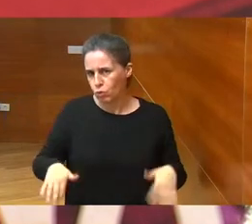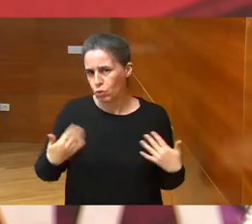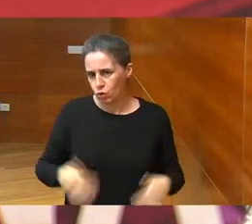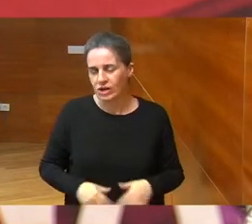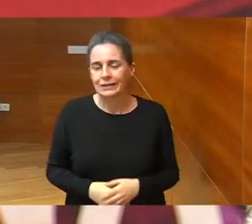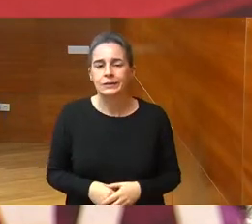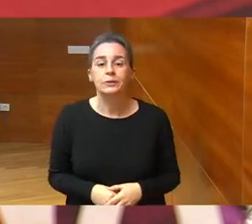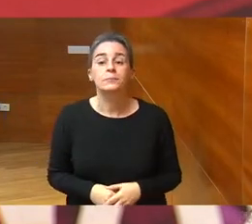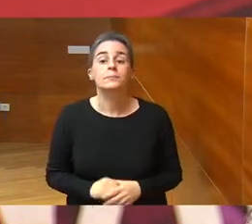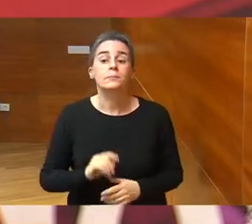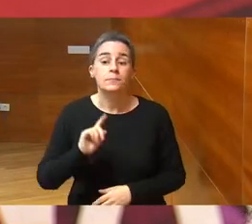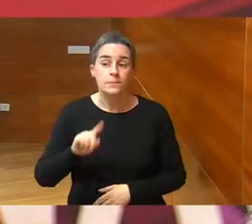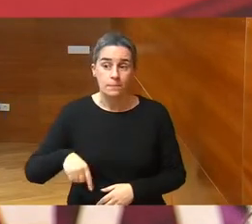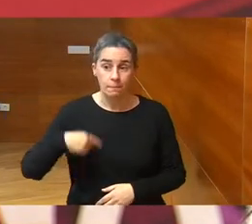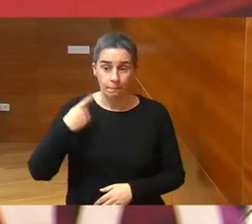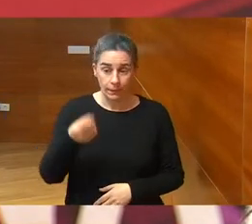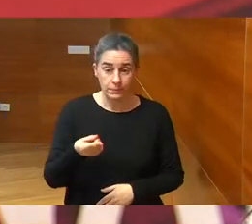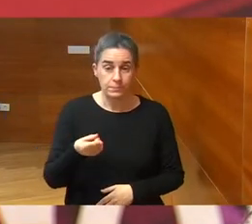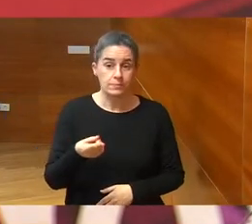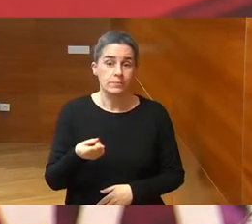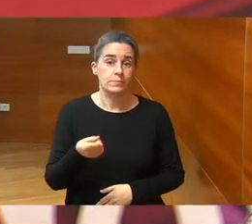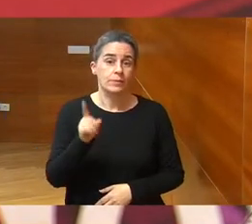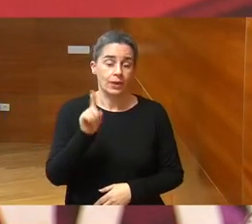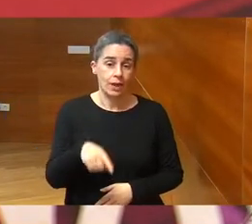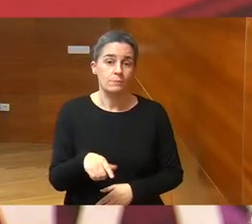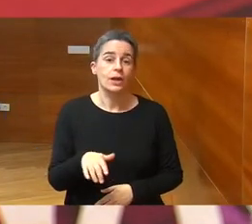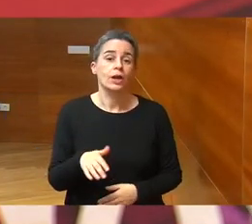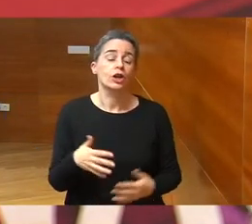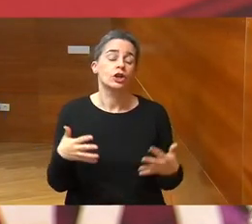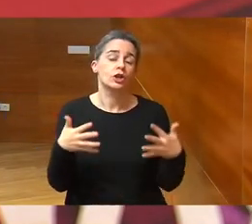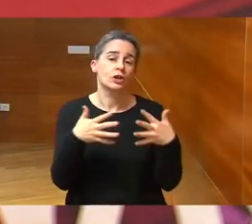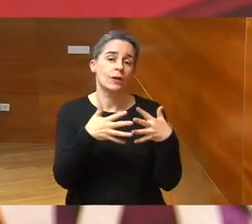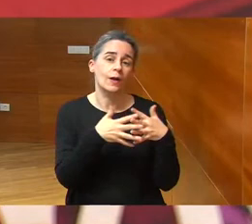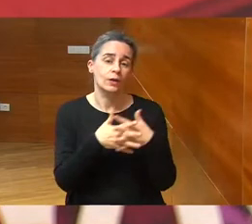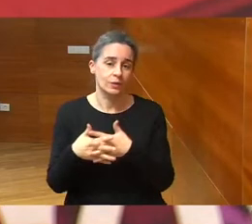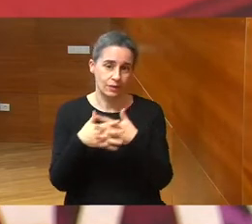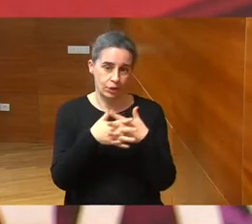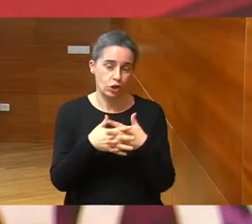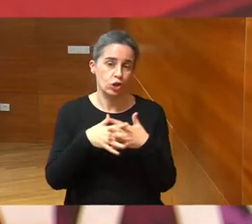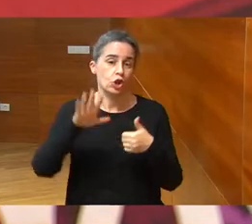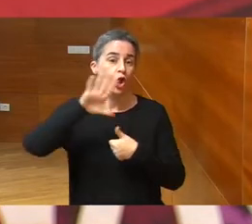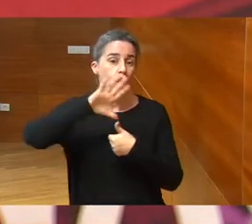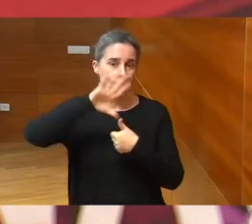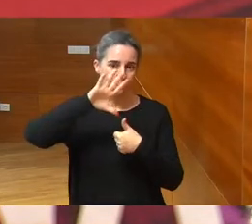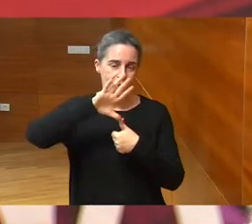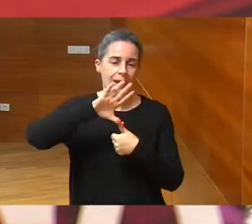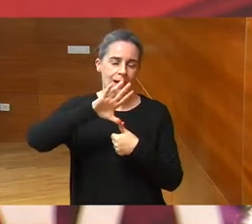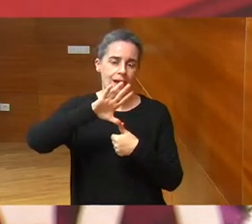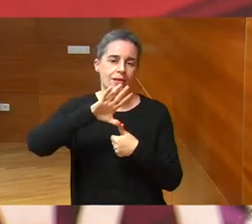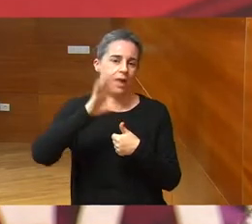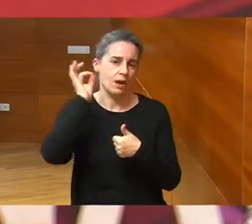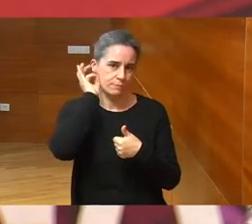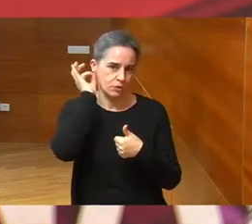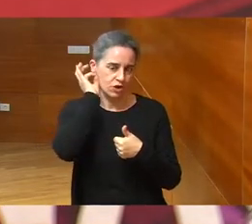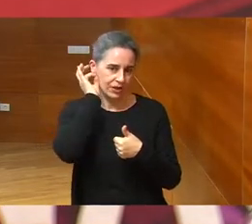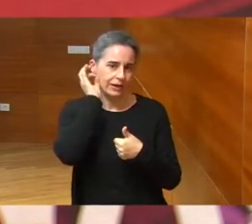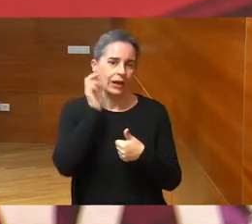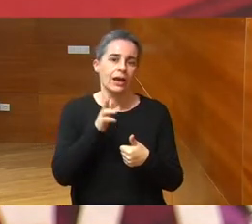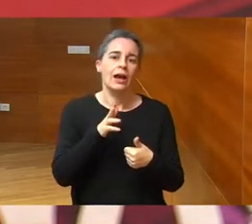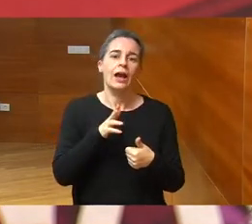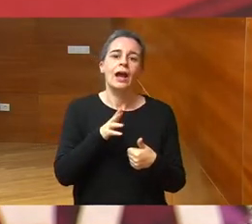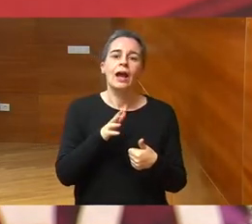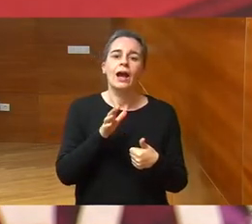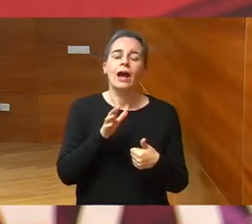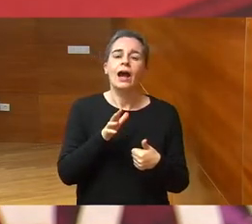siguiente capacitar algunas a norteamericana que era guionista provenía de otro mundo Harry quinbi